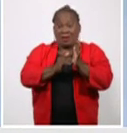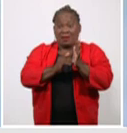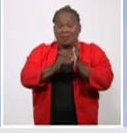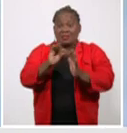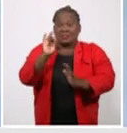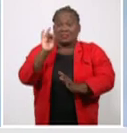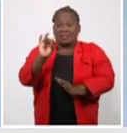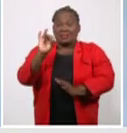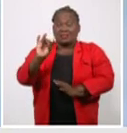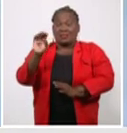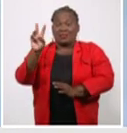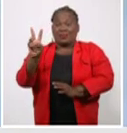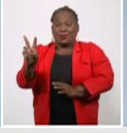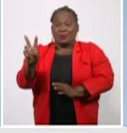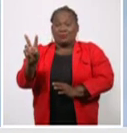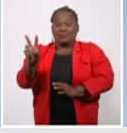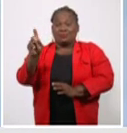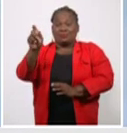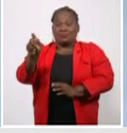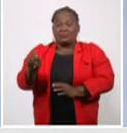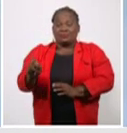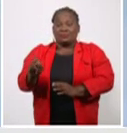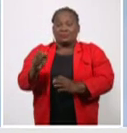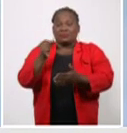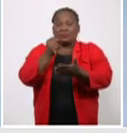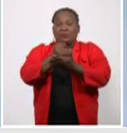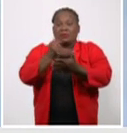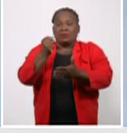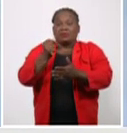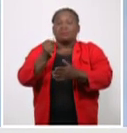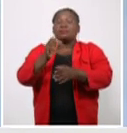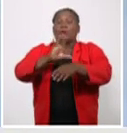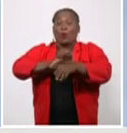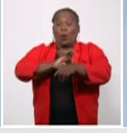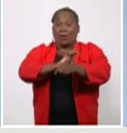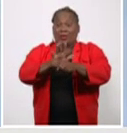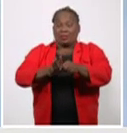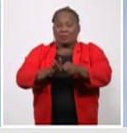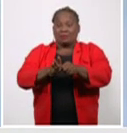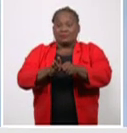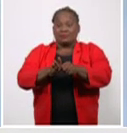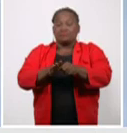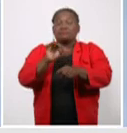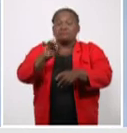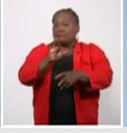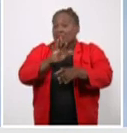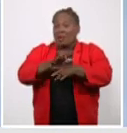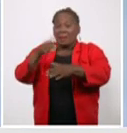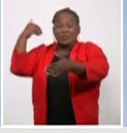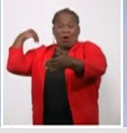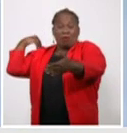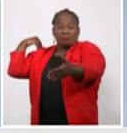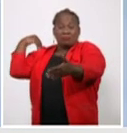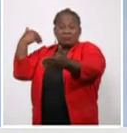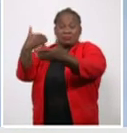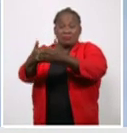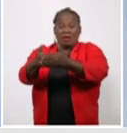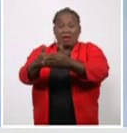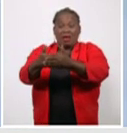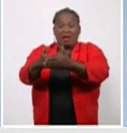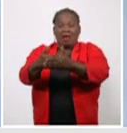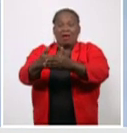35.772 personas diagnosticadas con la COVID-19 desde el inicio de la pandemia,